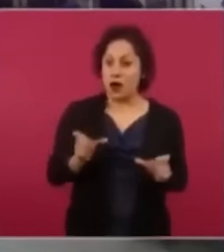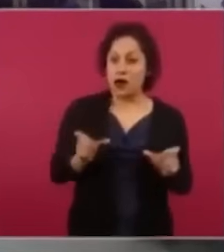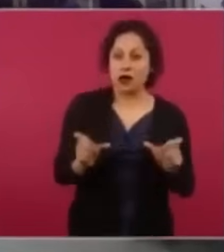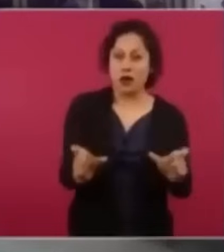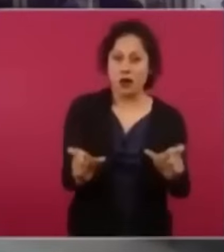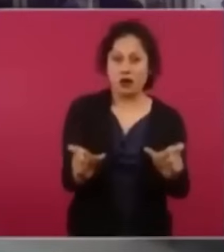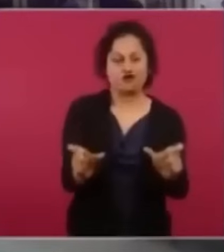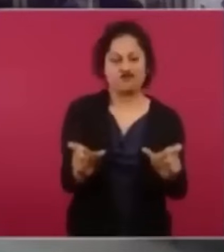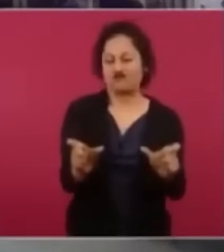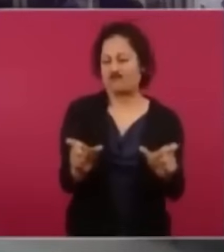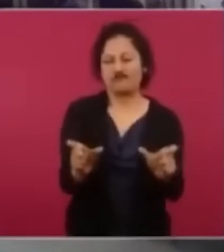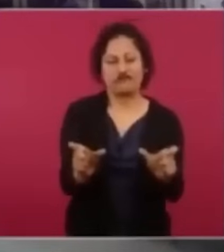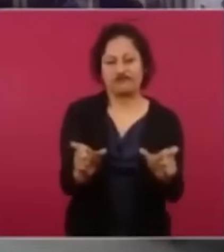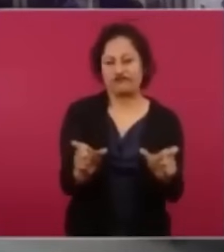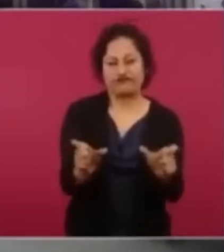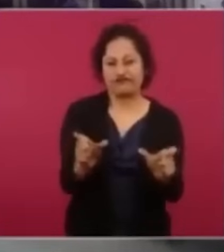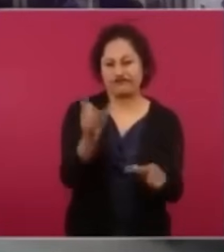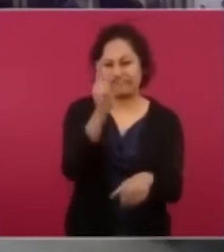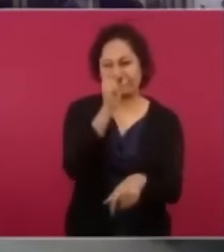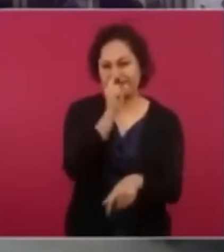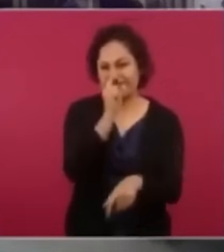pues no había inteligencia.